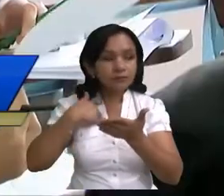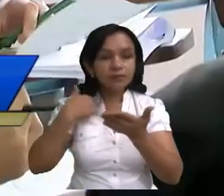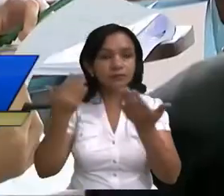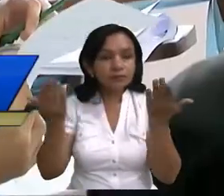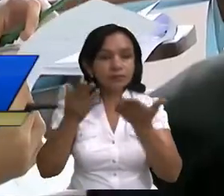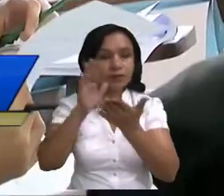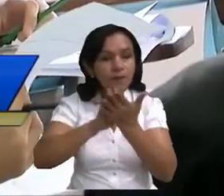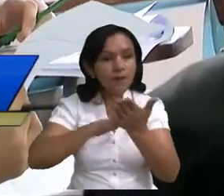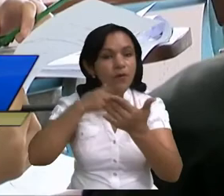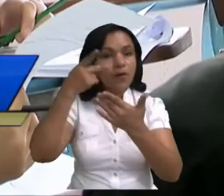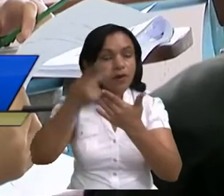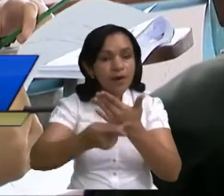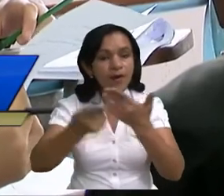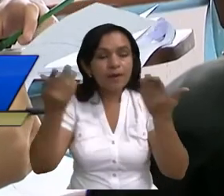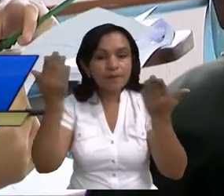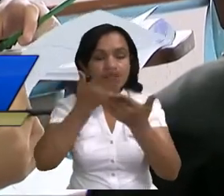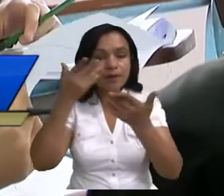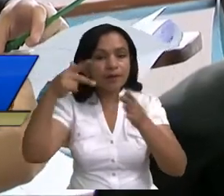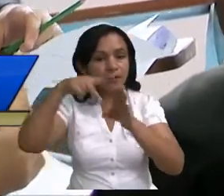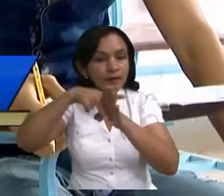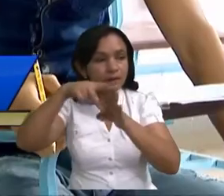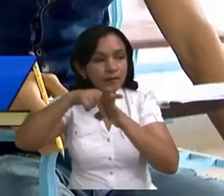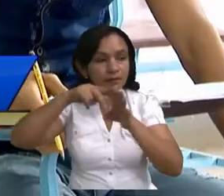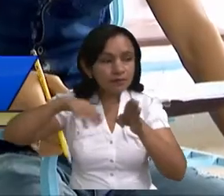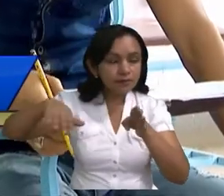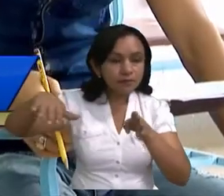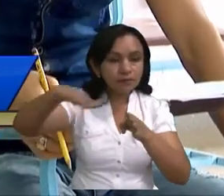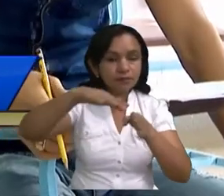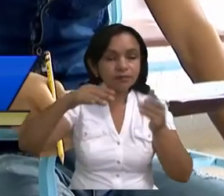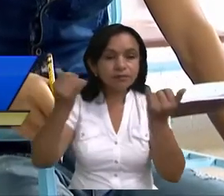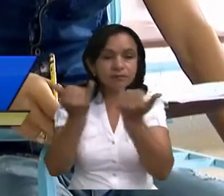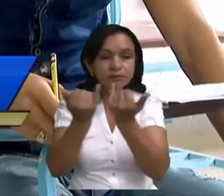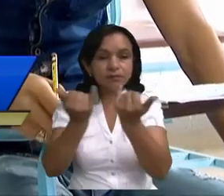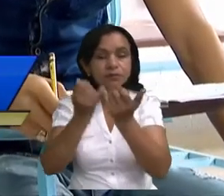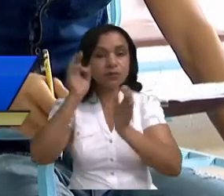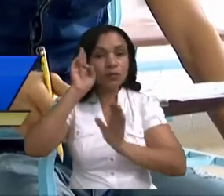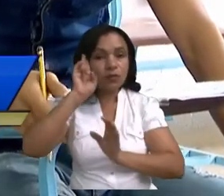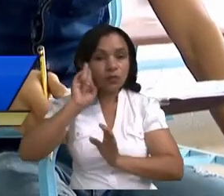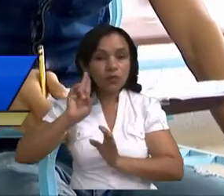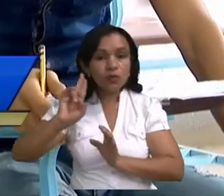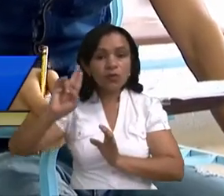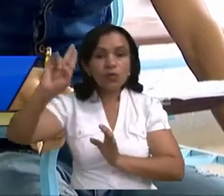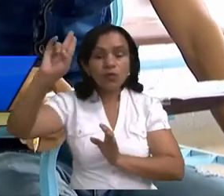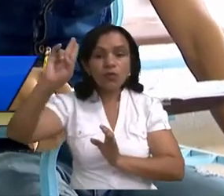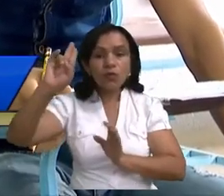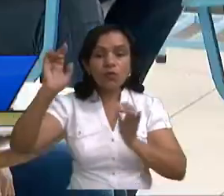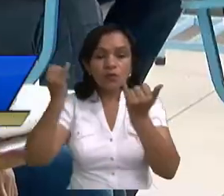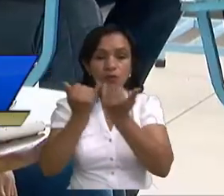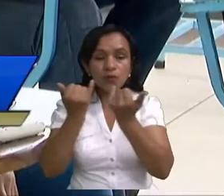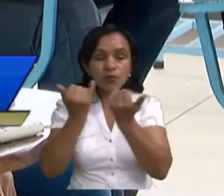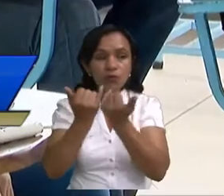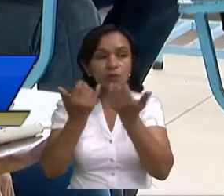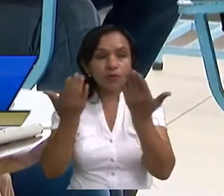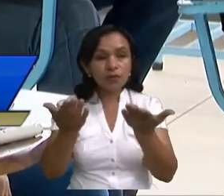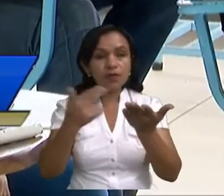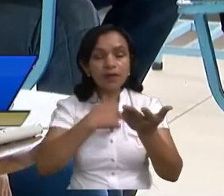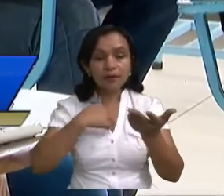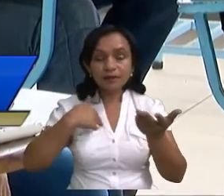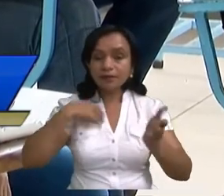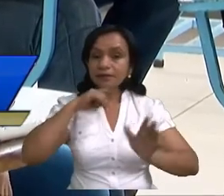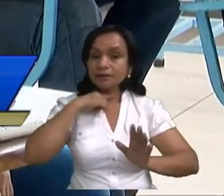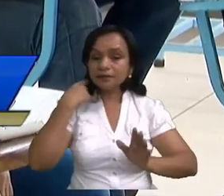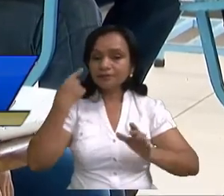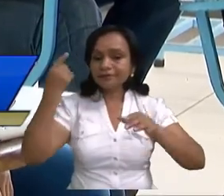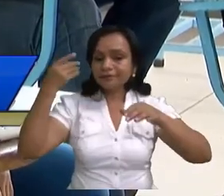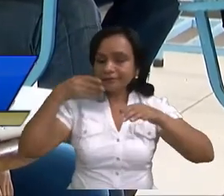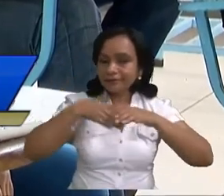el programa de secundaria en el campo. Esto también para las universidades marca un desafío, porque hay que asegurar el